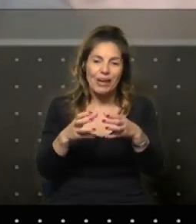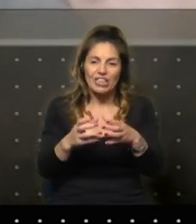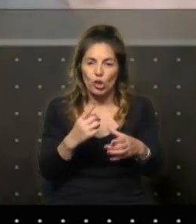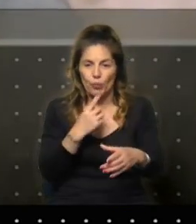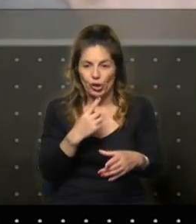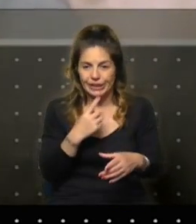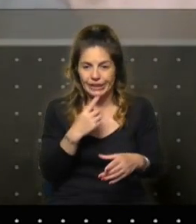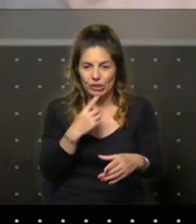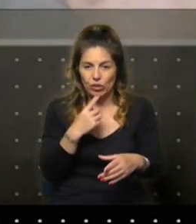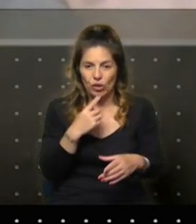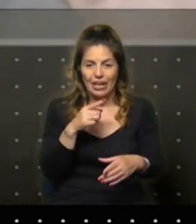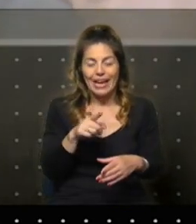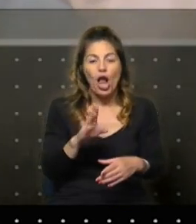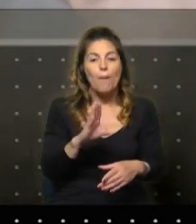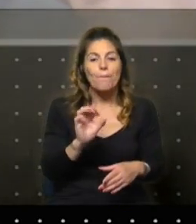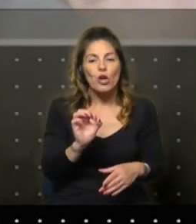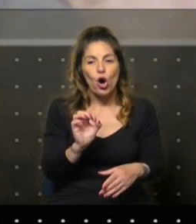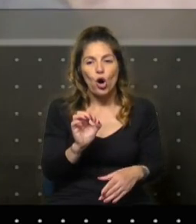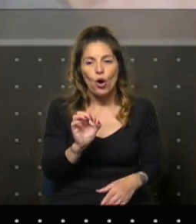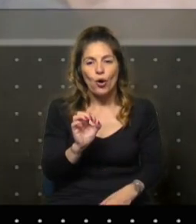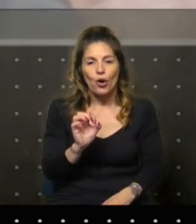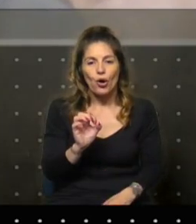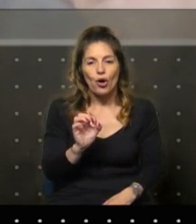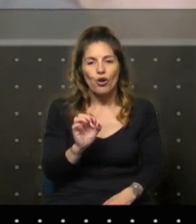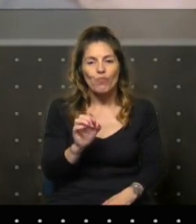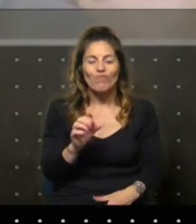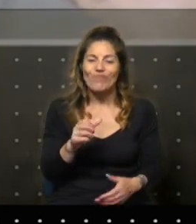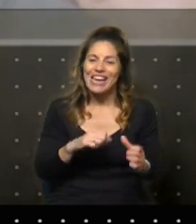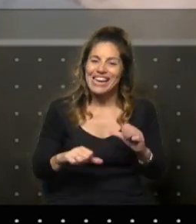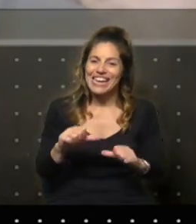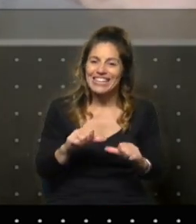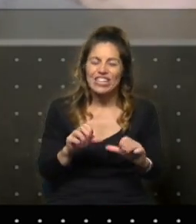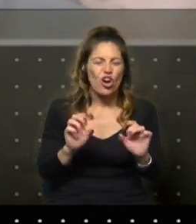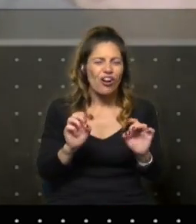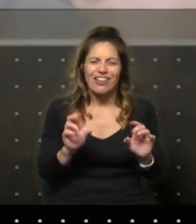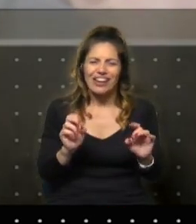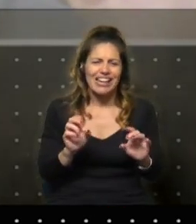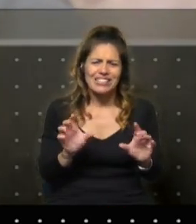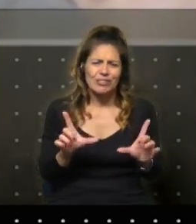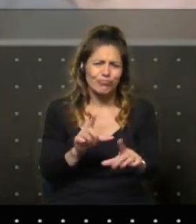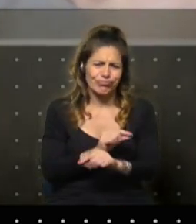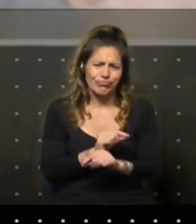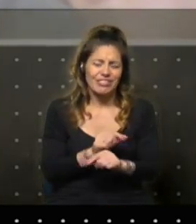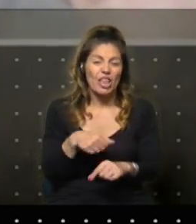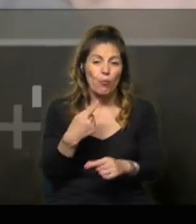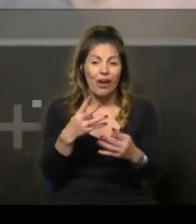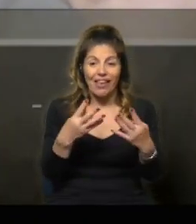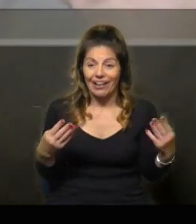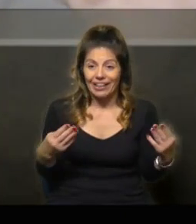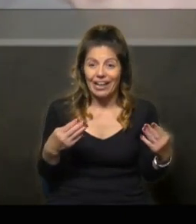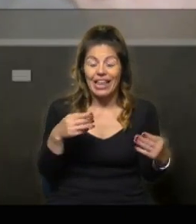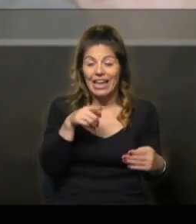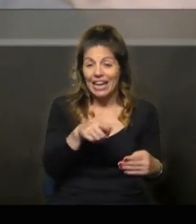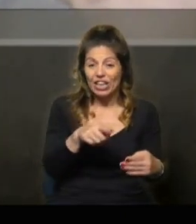partidario bueno el Pro esta muy herido casi de muerte después la general esta